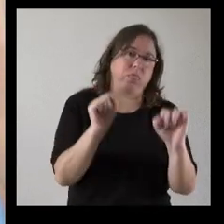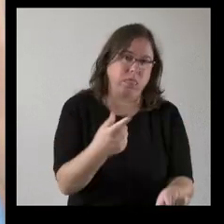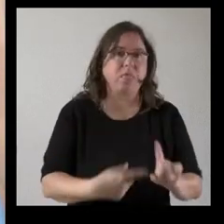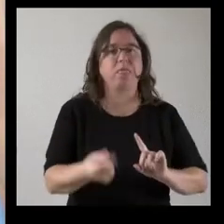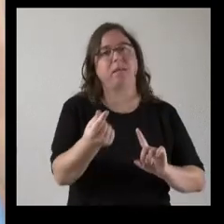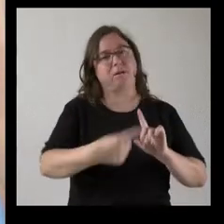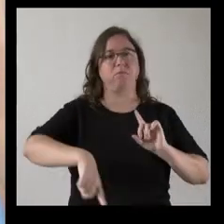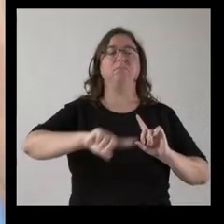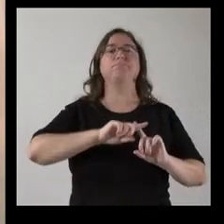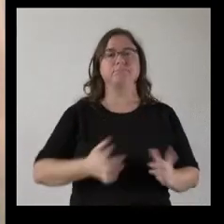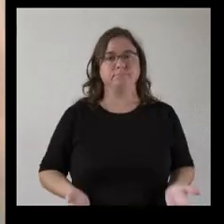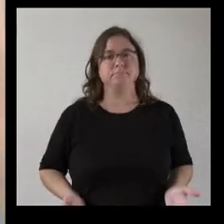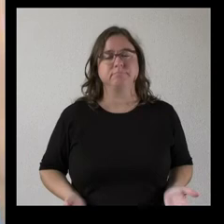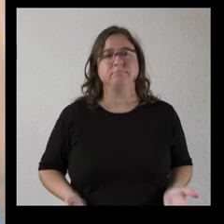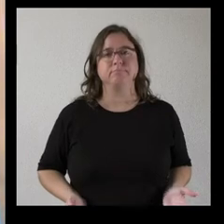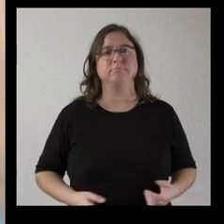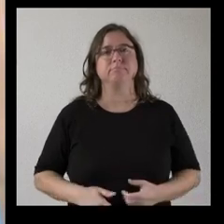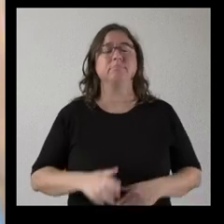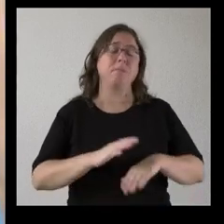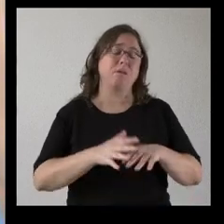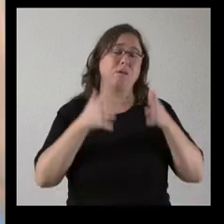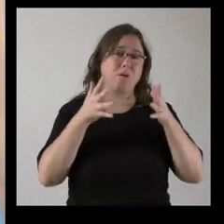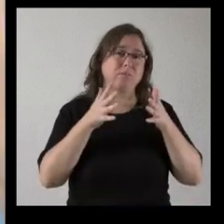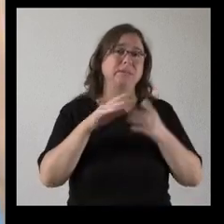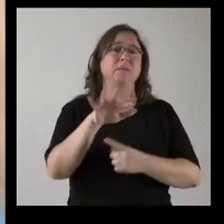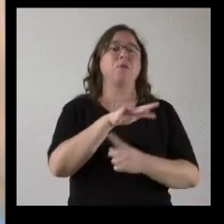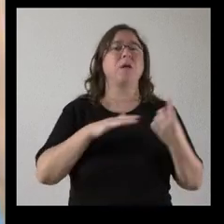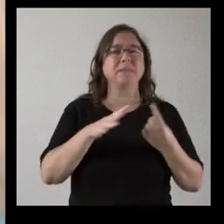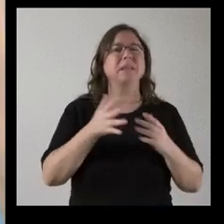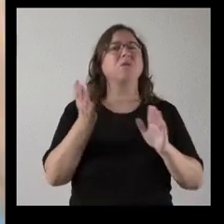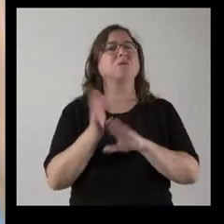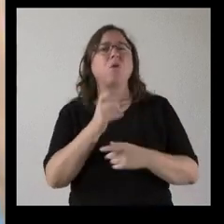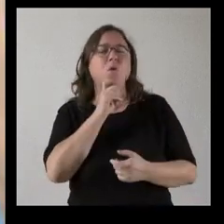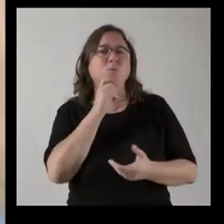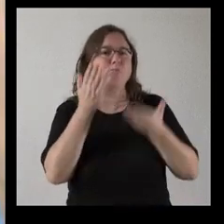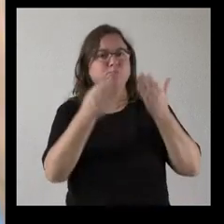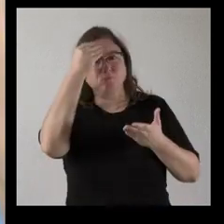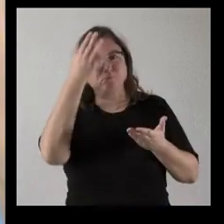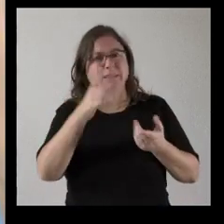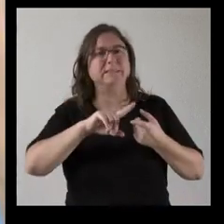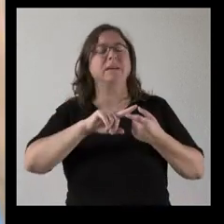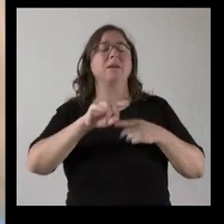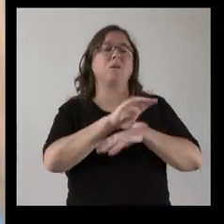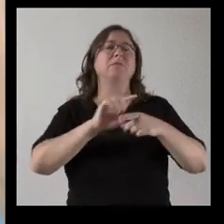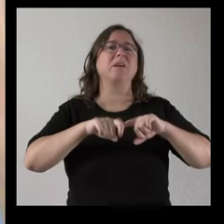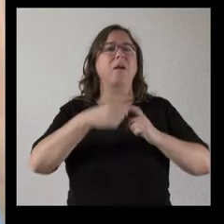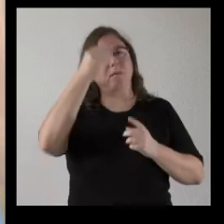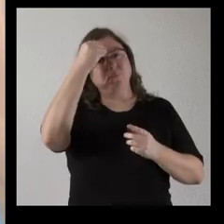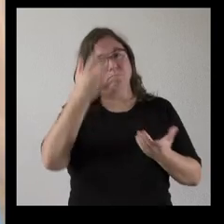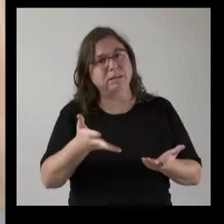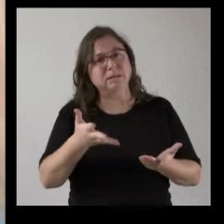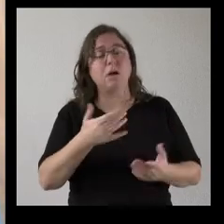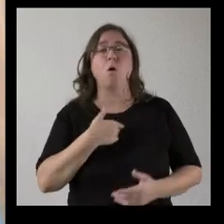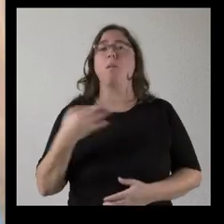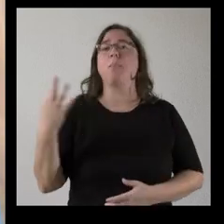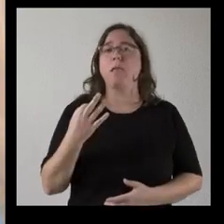Este ayudas del consejería de medio ambiente conllevan como lo valora de familia si cree que se podría o se